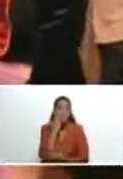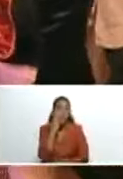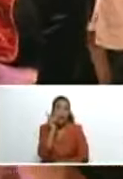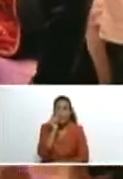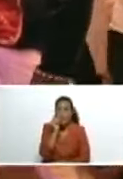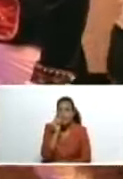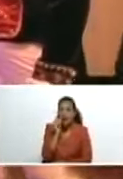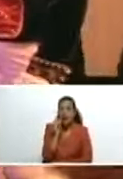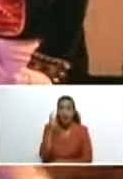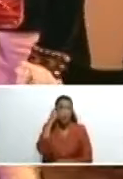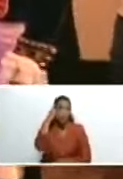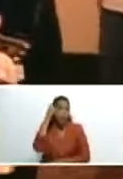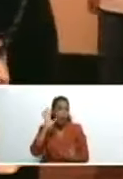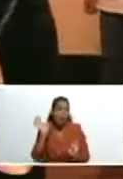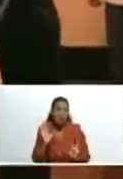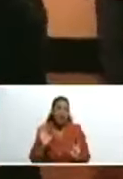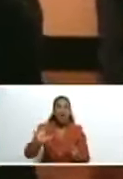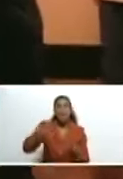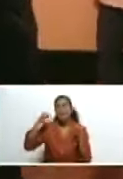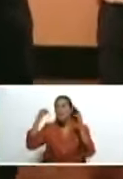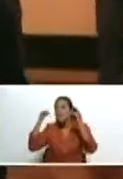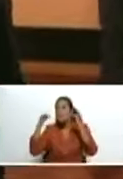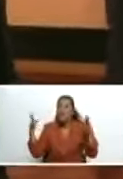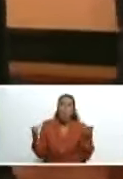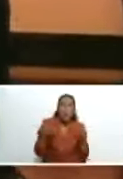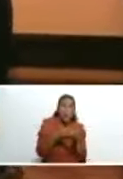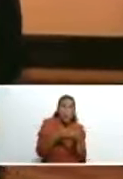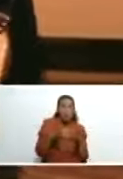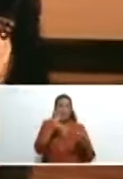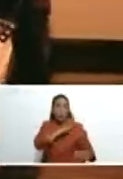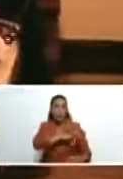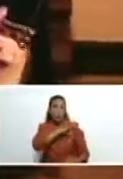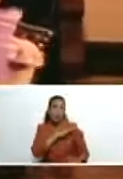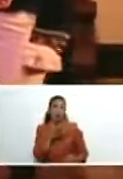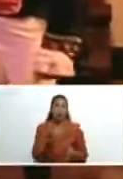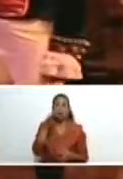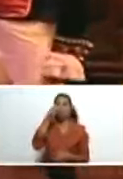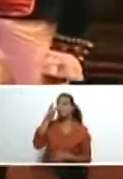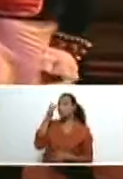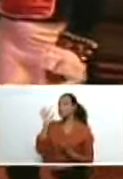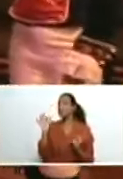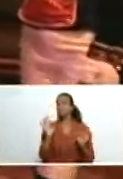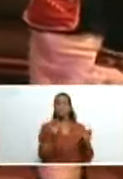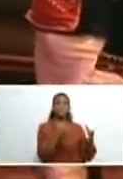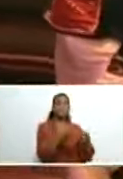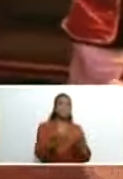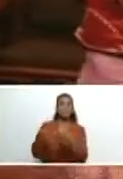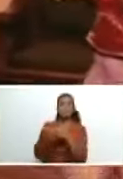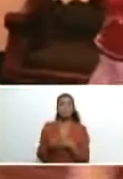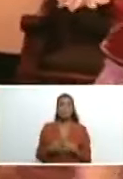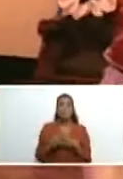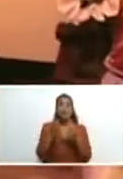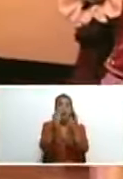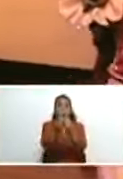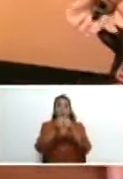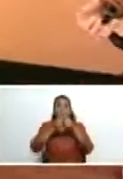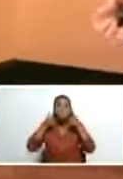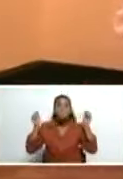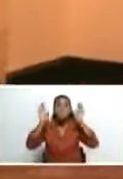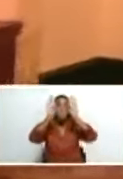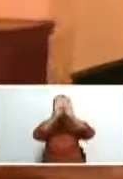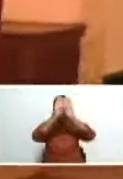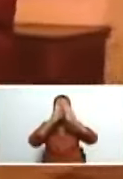de festejos, de reuniones sociales, de visitas. Correcto, aquí estos ventanales típicos de la